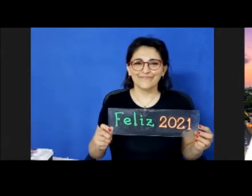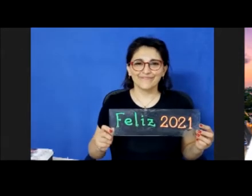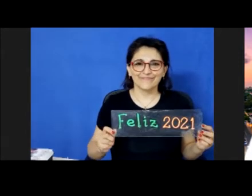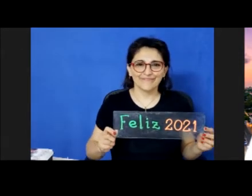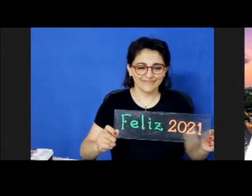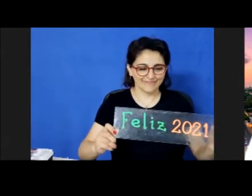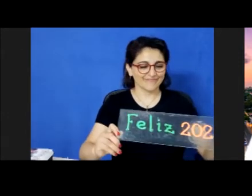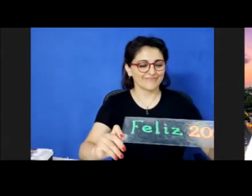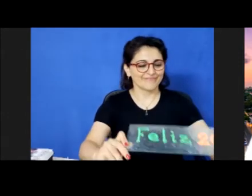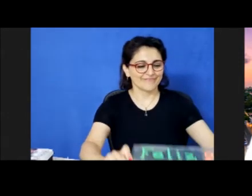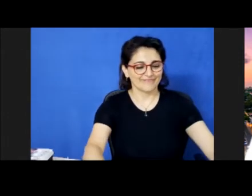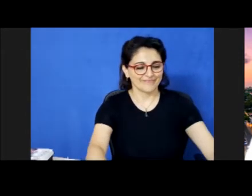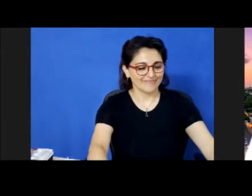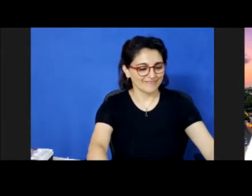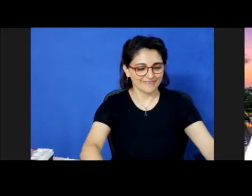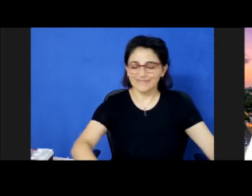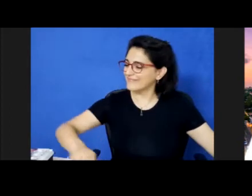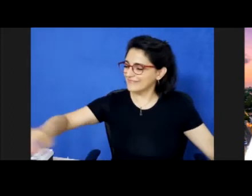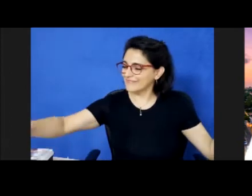buenas, ya que